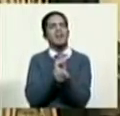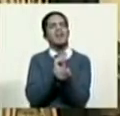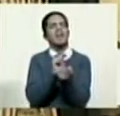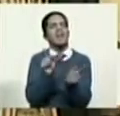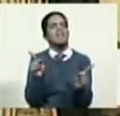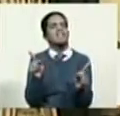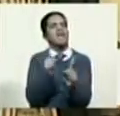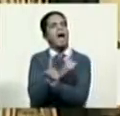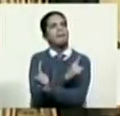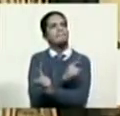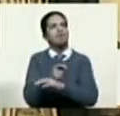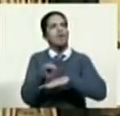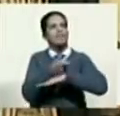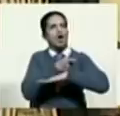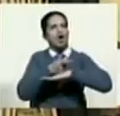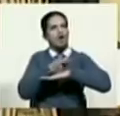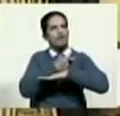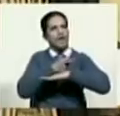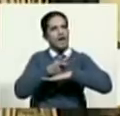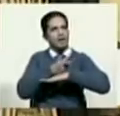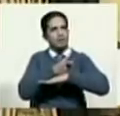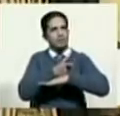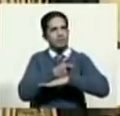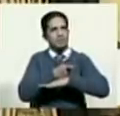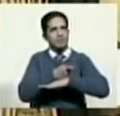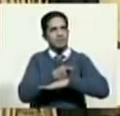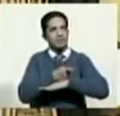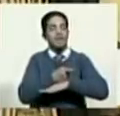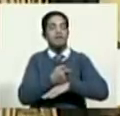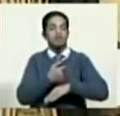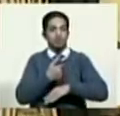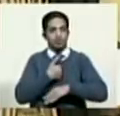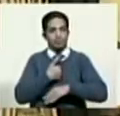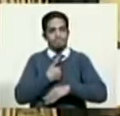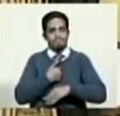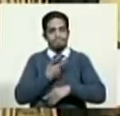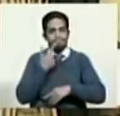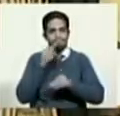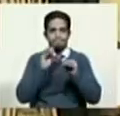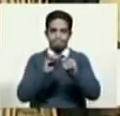verdad, a ustedes, comunicadores sociales,